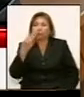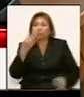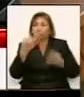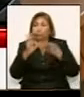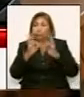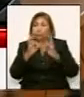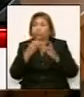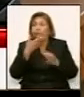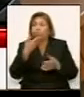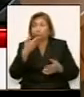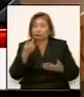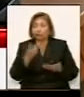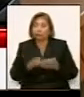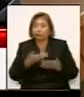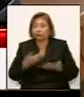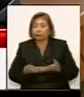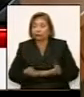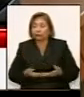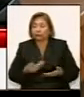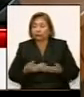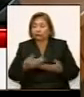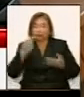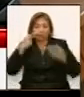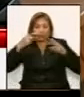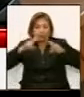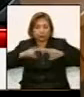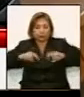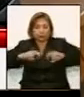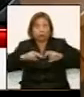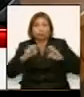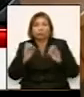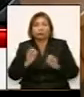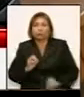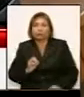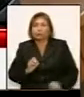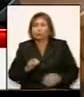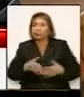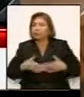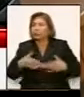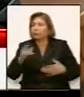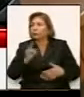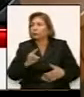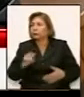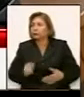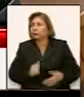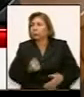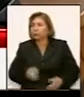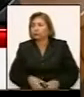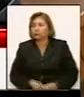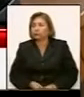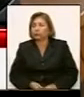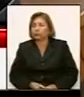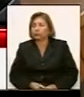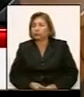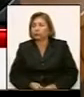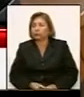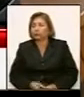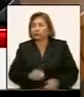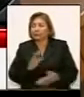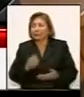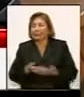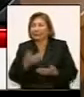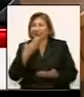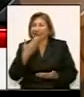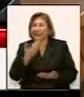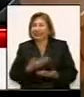mejores para poder realizar el activismo una investigación o podemos usar otras o crear otras eso es todo